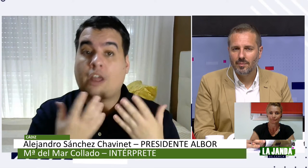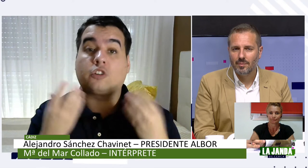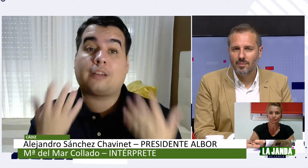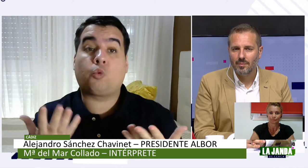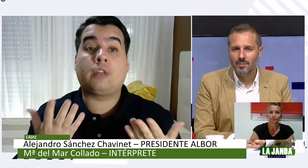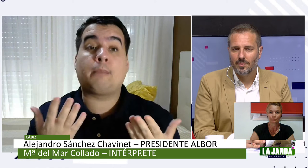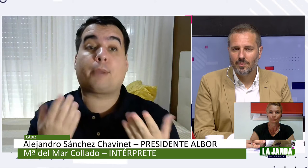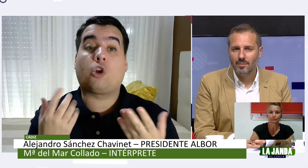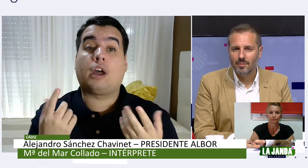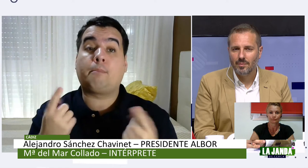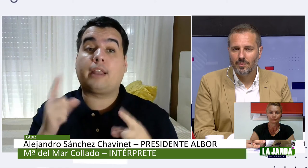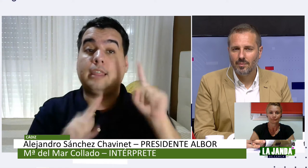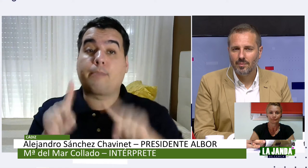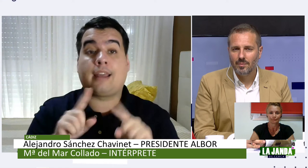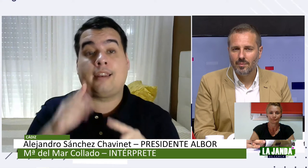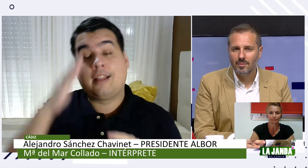poner, está muy bien, pero